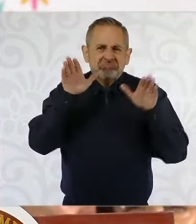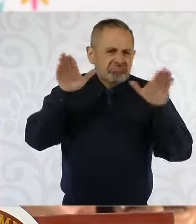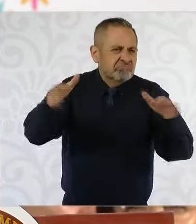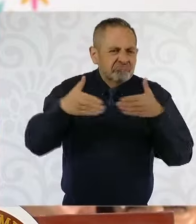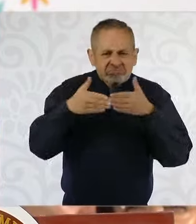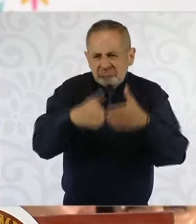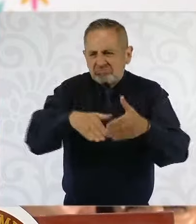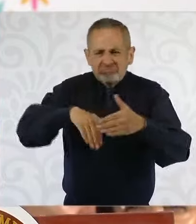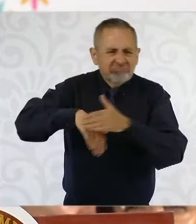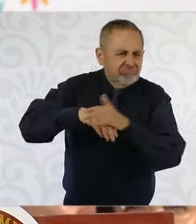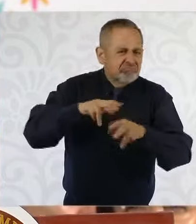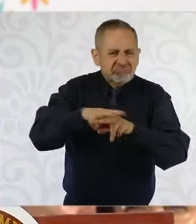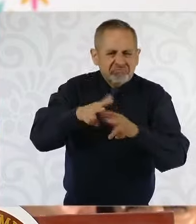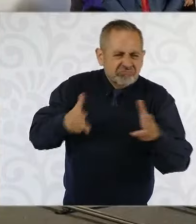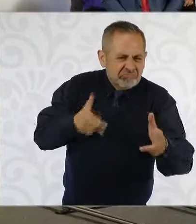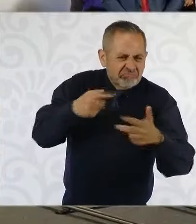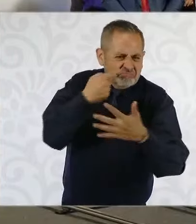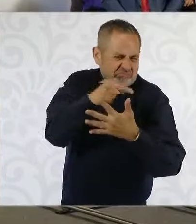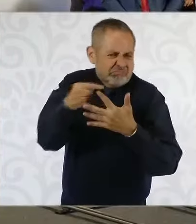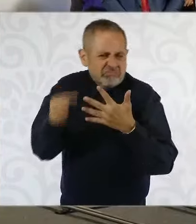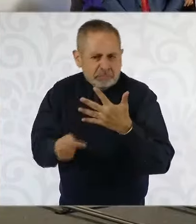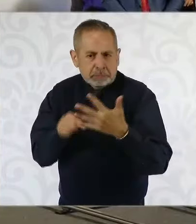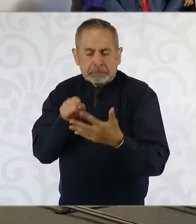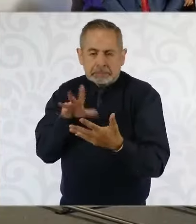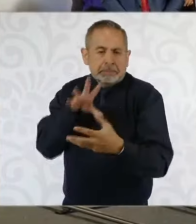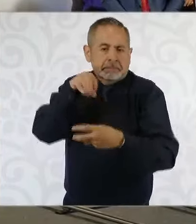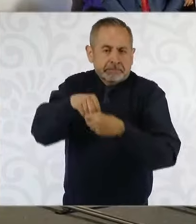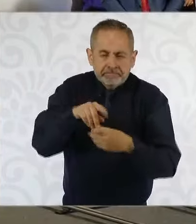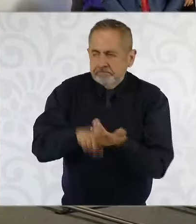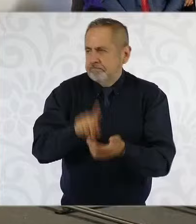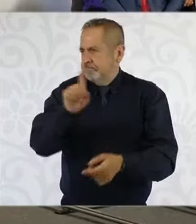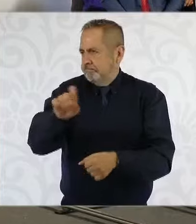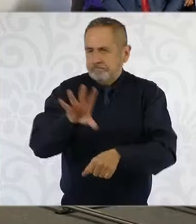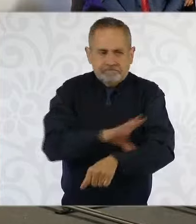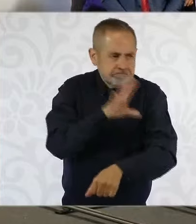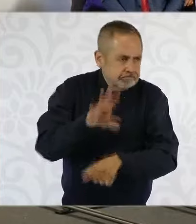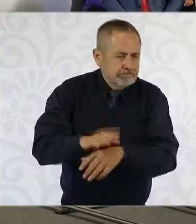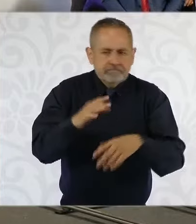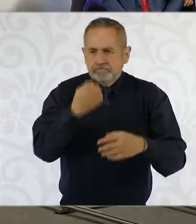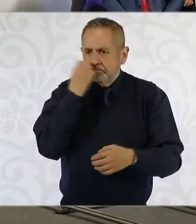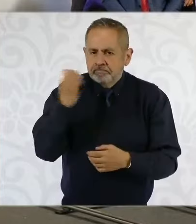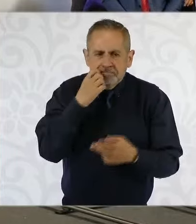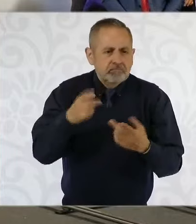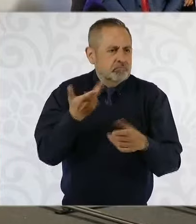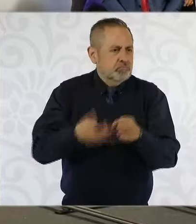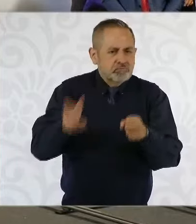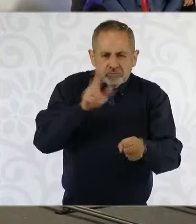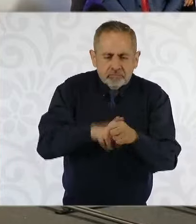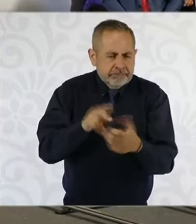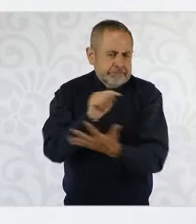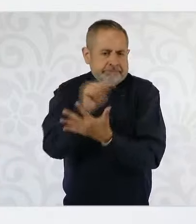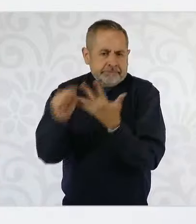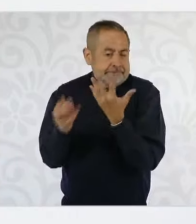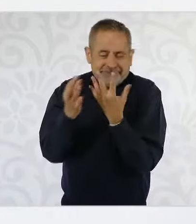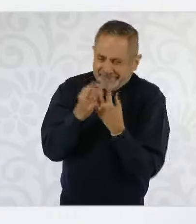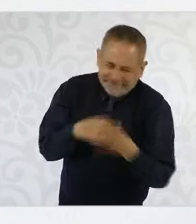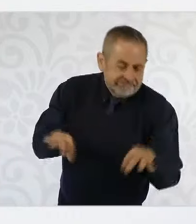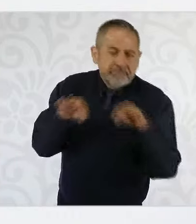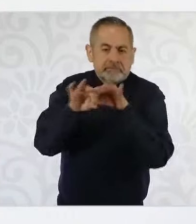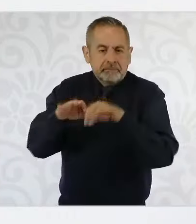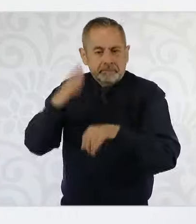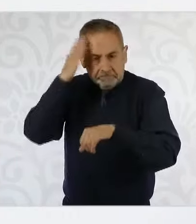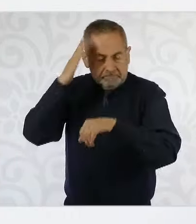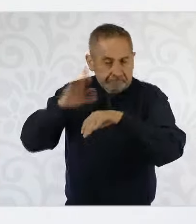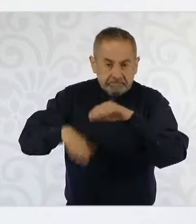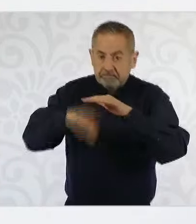aeropuertos, ferrocarriles de carga, en fin, agua, energía, bienestar, escuelas, hospitales, todo lo que se requiera para que la